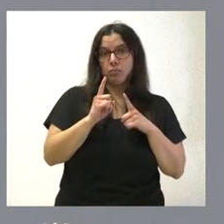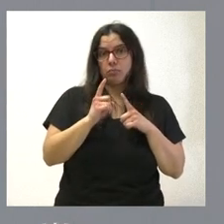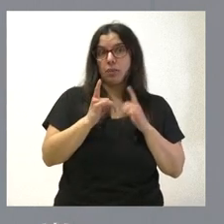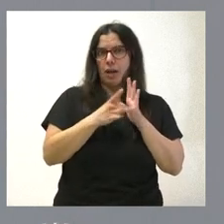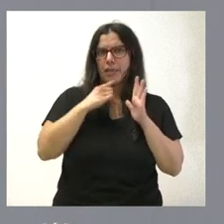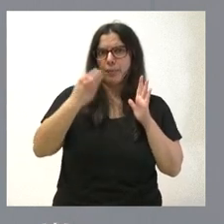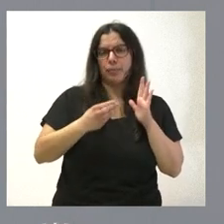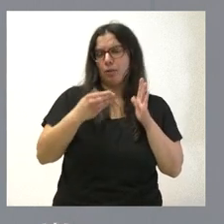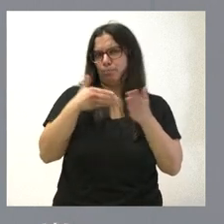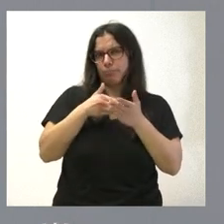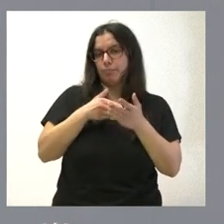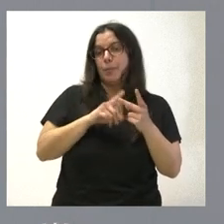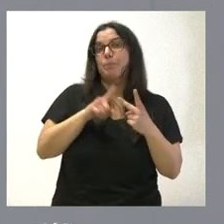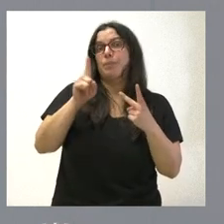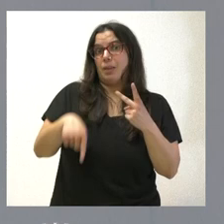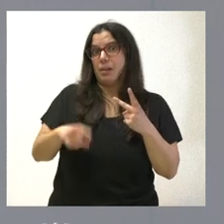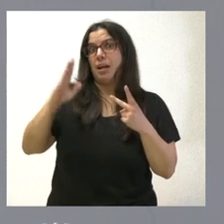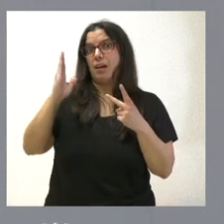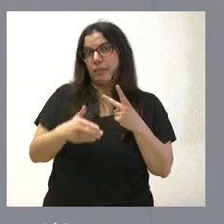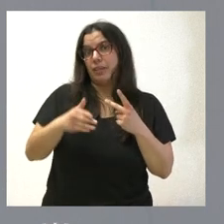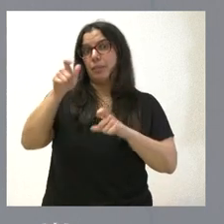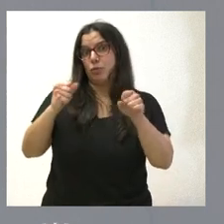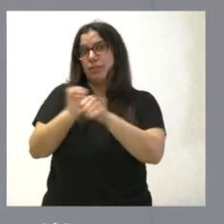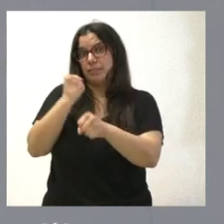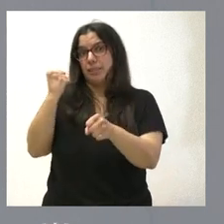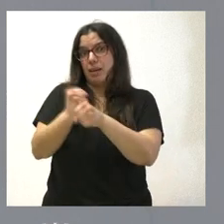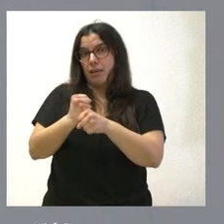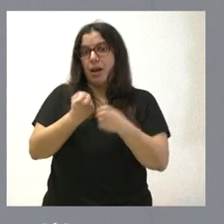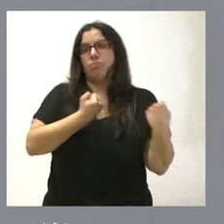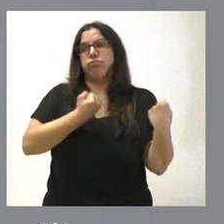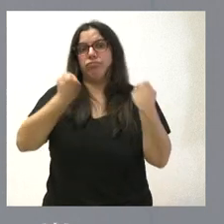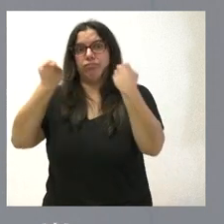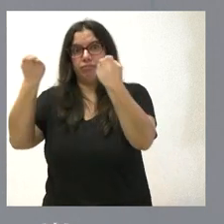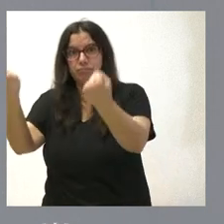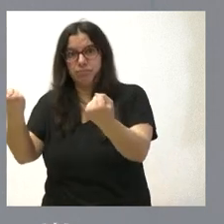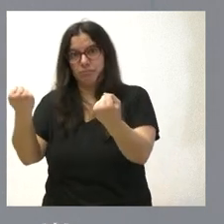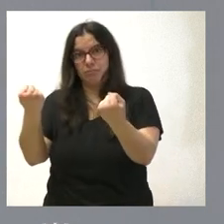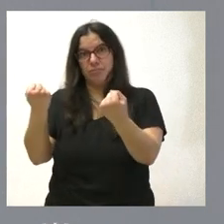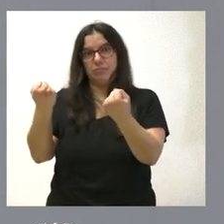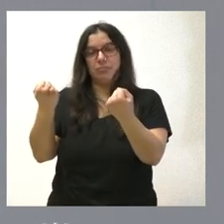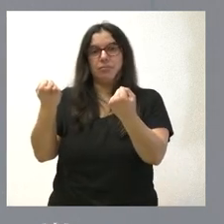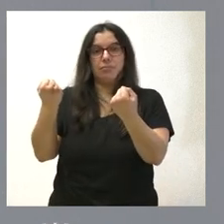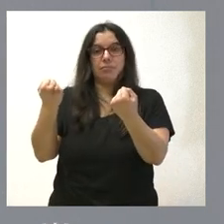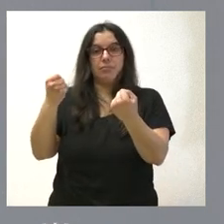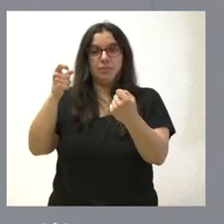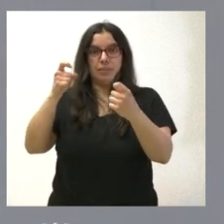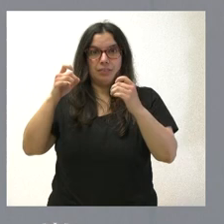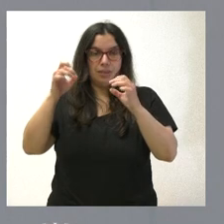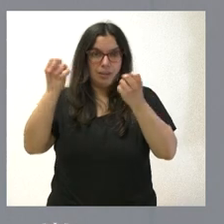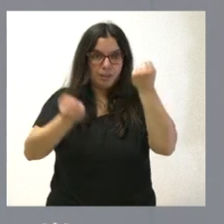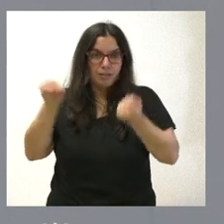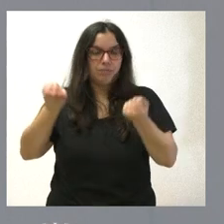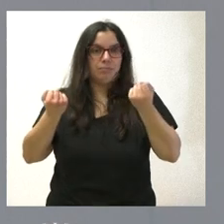calidad sino también sobre quienes hacen esta labor de llevar esos productos a su lugar de destino que son los trabajadores de las